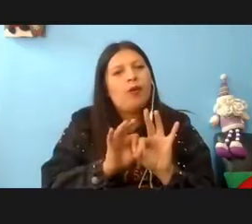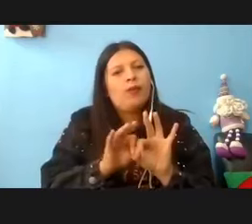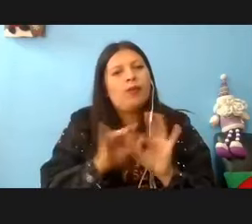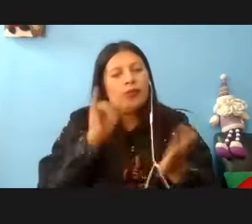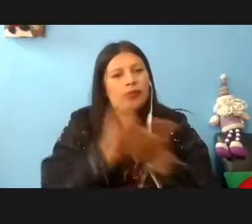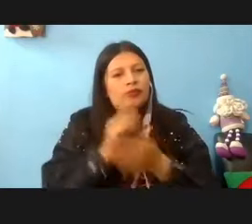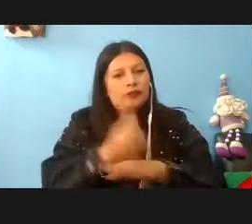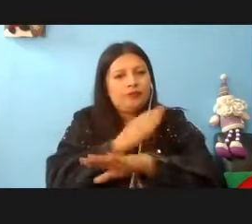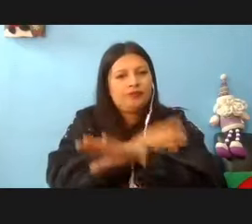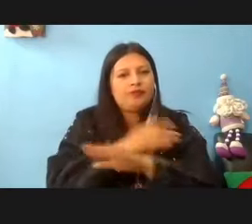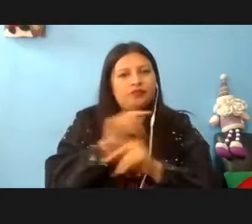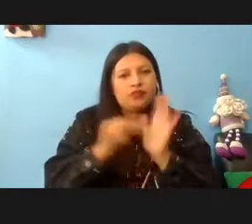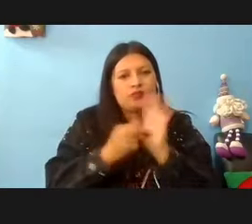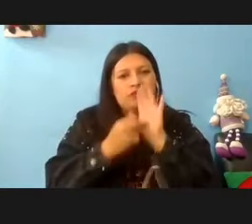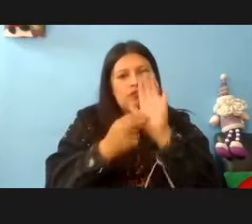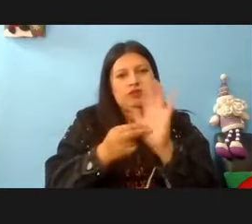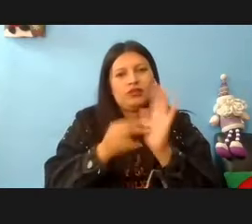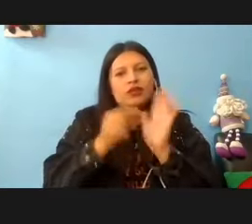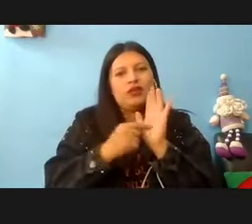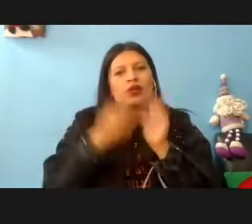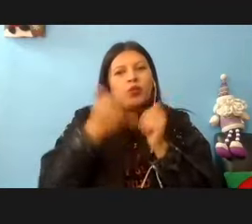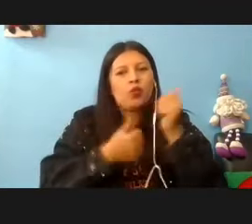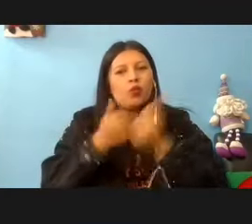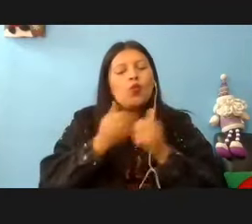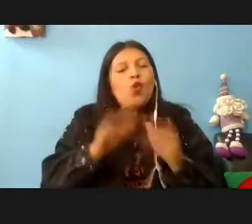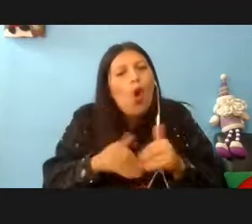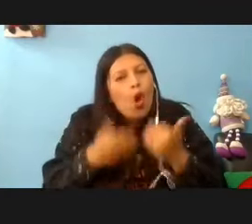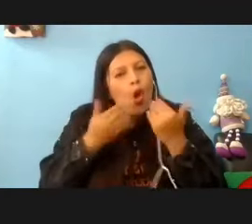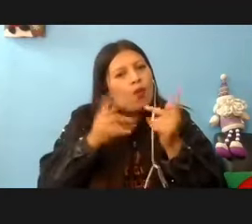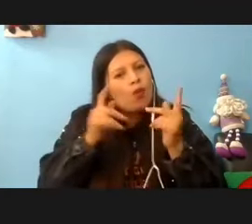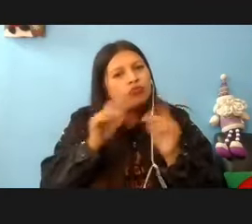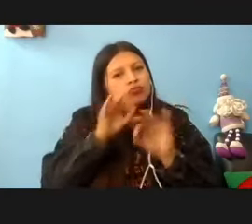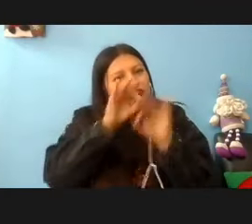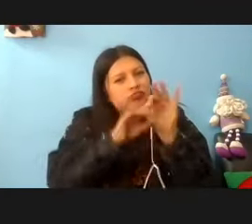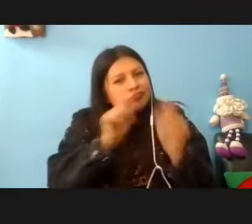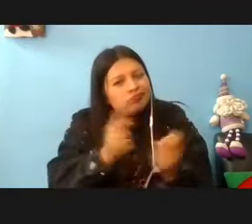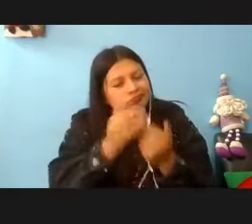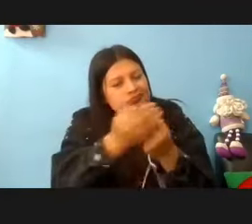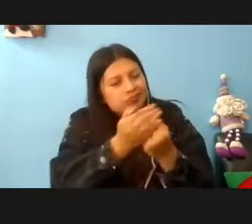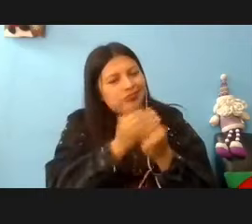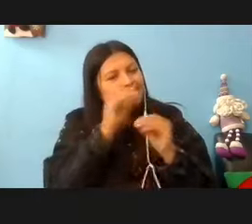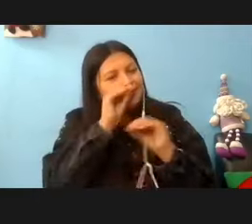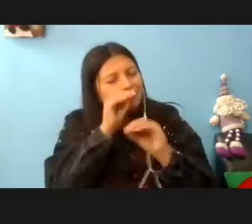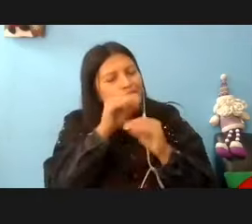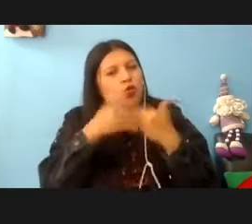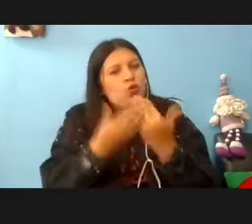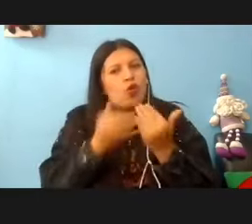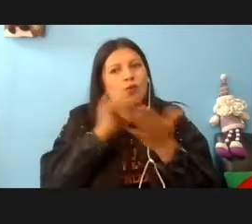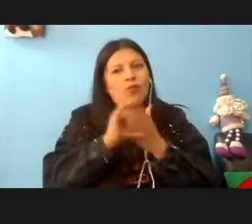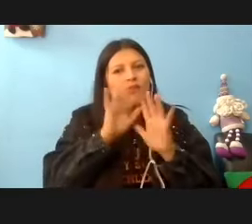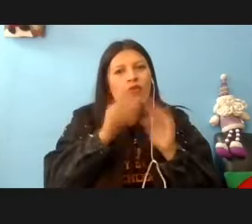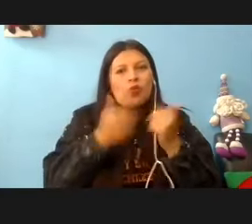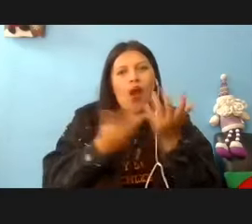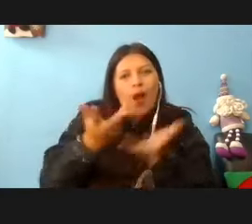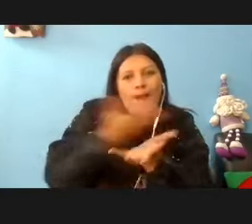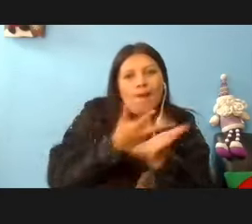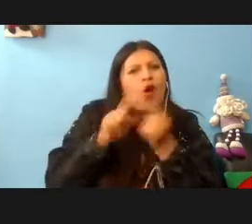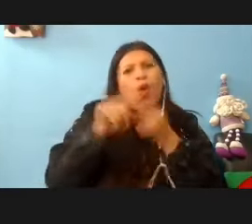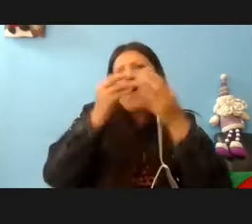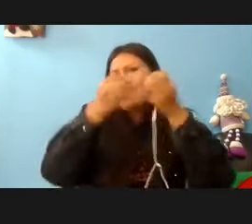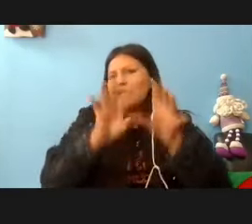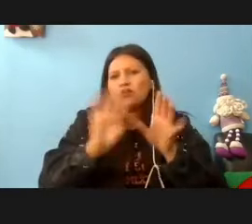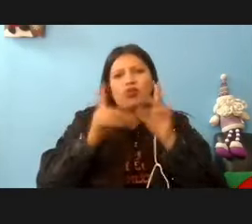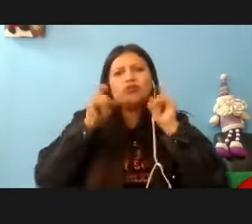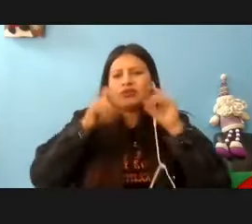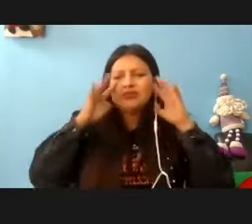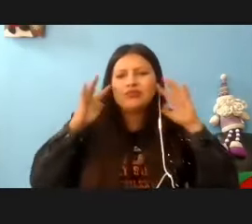Carlos Arturo Reina planteaba al principio, y era cómo salvaguardar esta información, cómo hacer que esta información no se pierda, sea